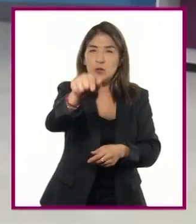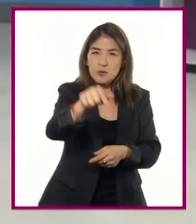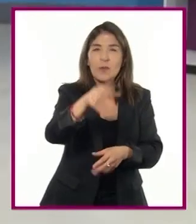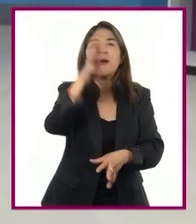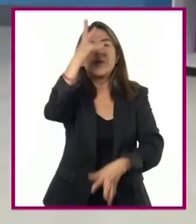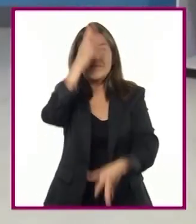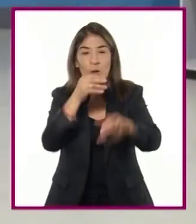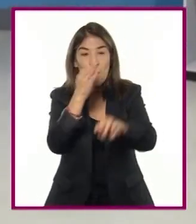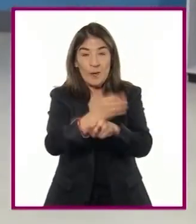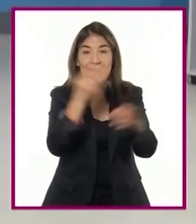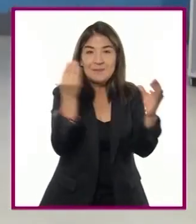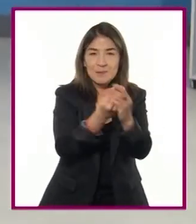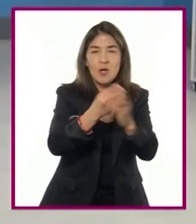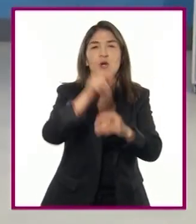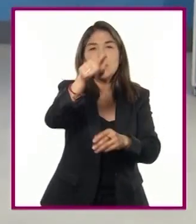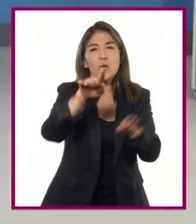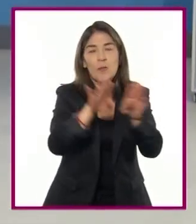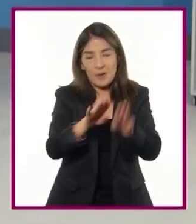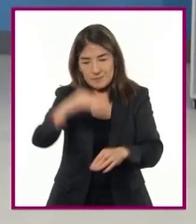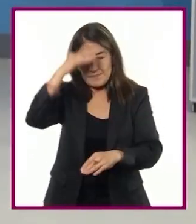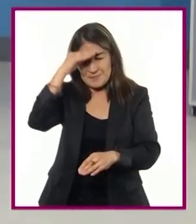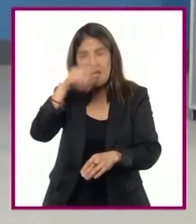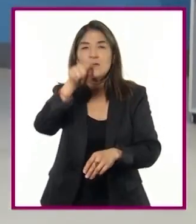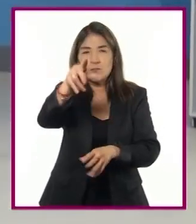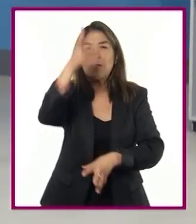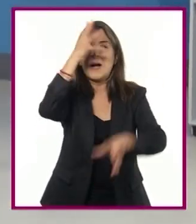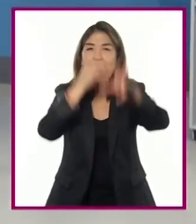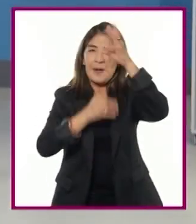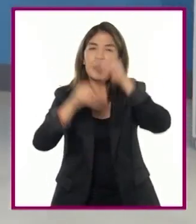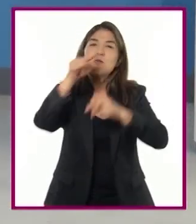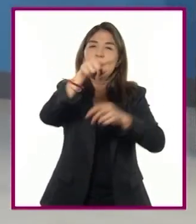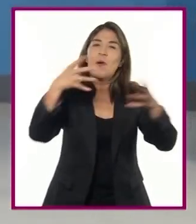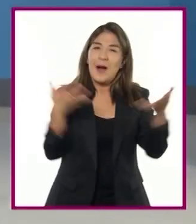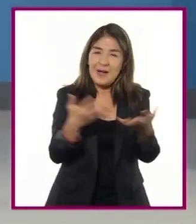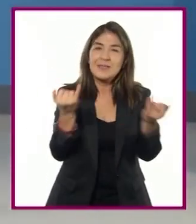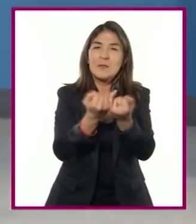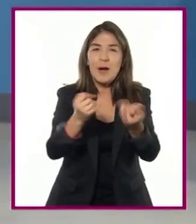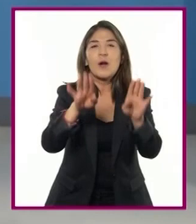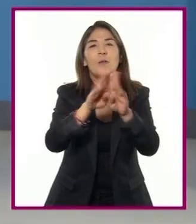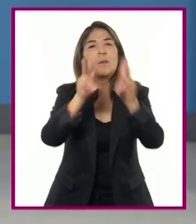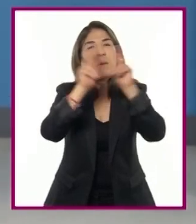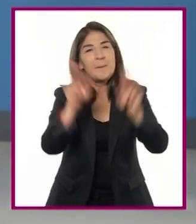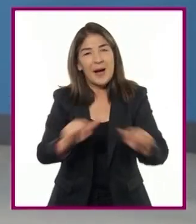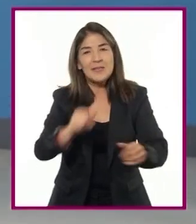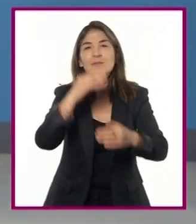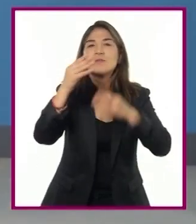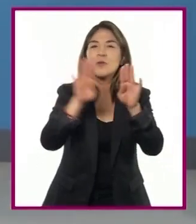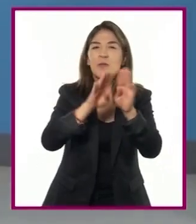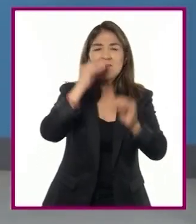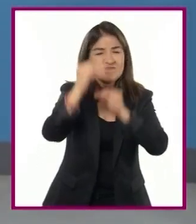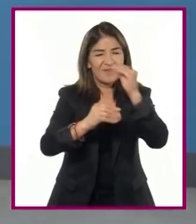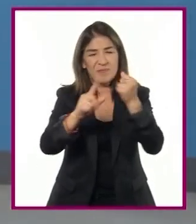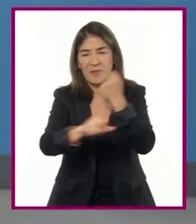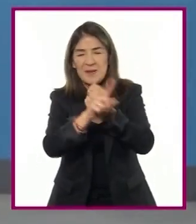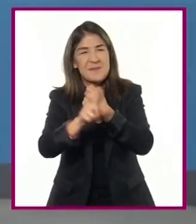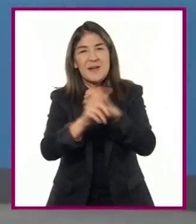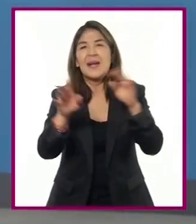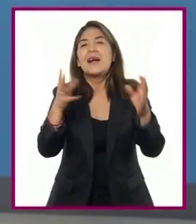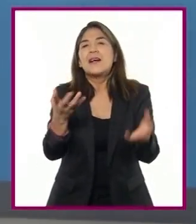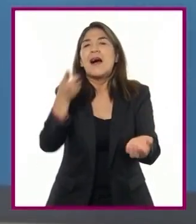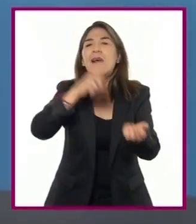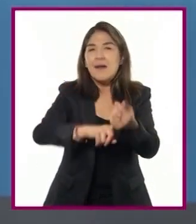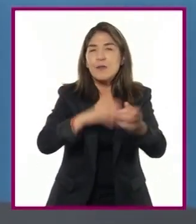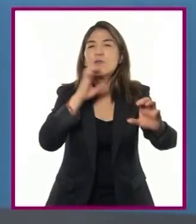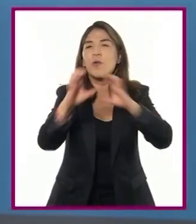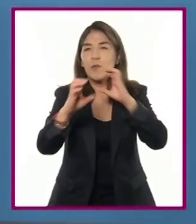sesión. Recordemos que la mediación es un proceso que activa la participación de las personas para solucionar sus propios conflictos.